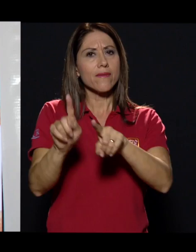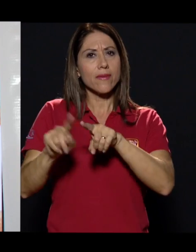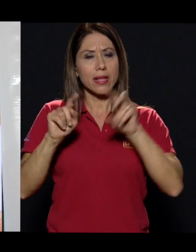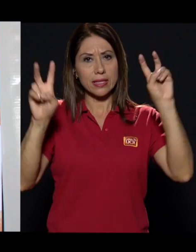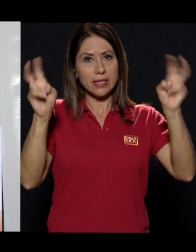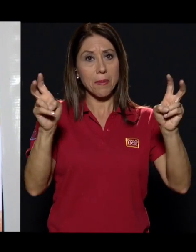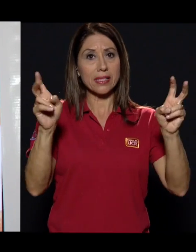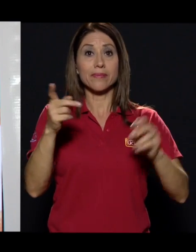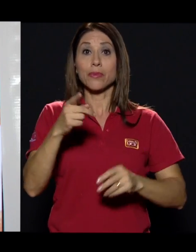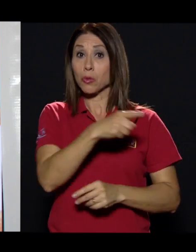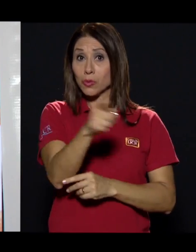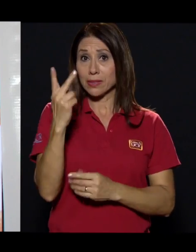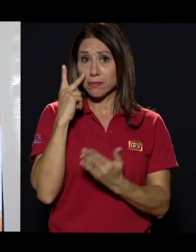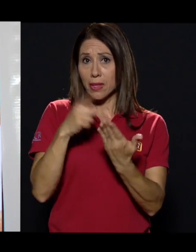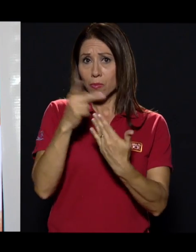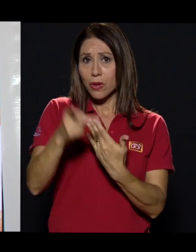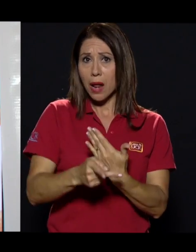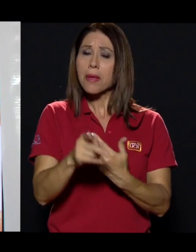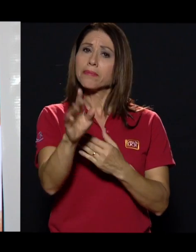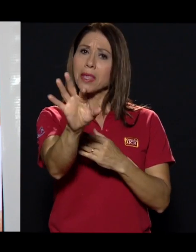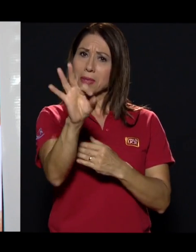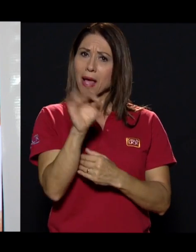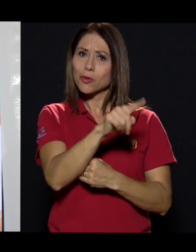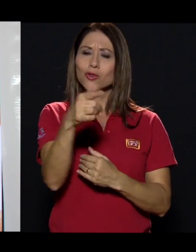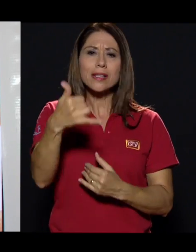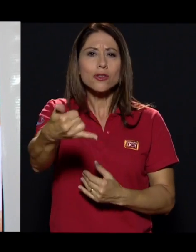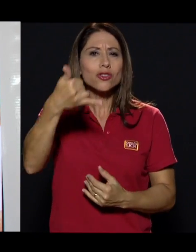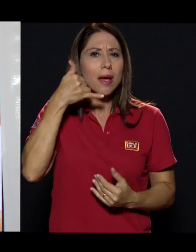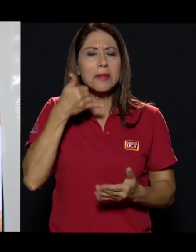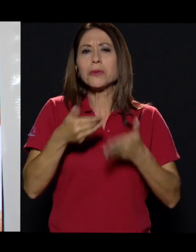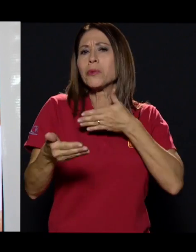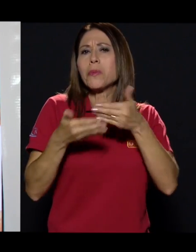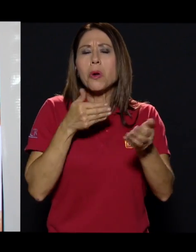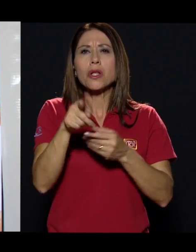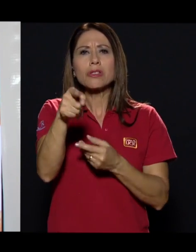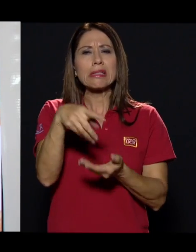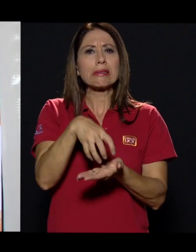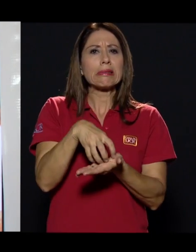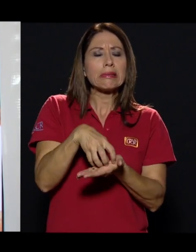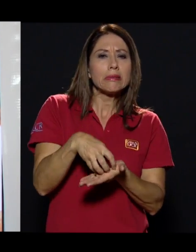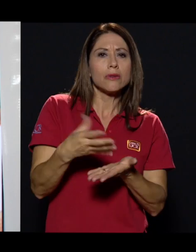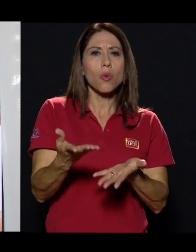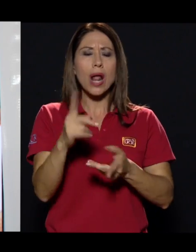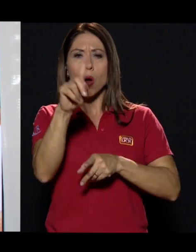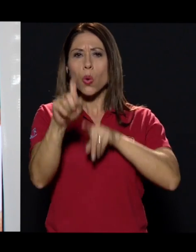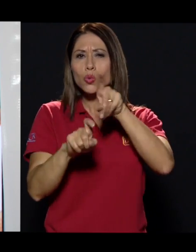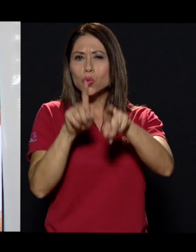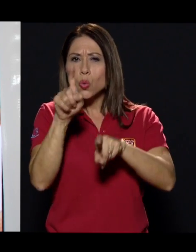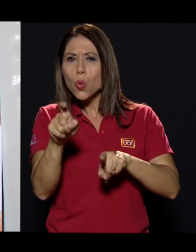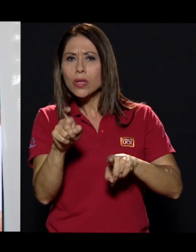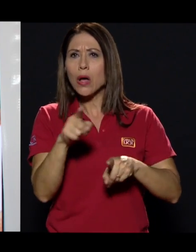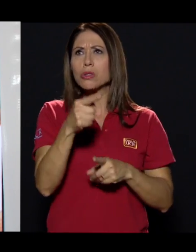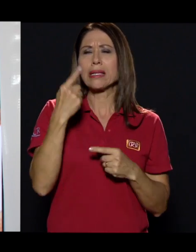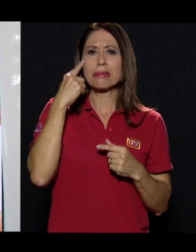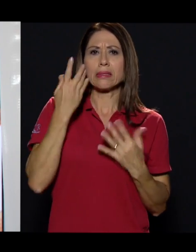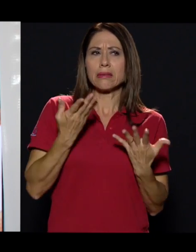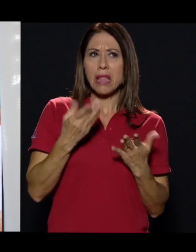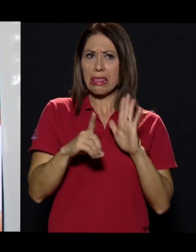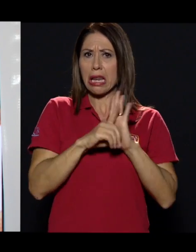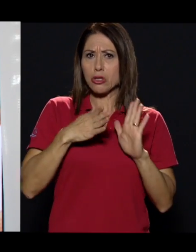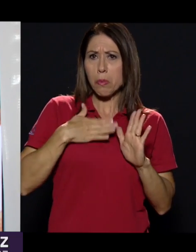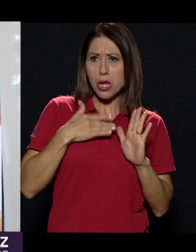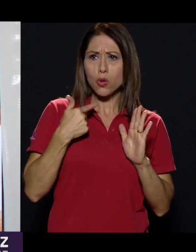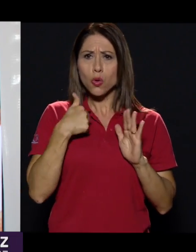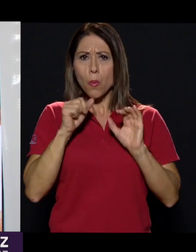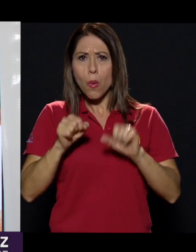temas. Invitamos a las personas que nos están viendo que nos llamen, que aunque tengan una consulta y tengan esa duda, esa inquietud de esto será un